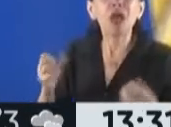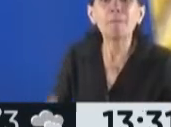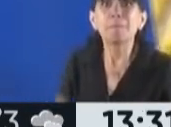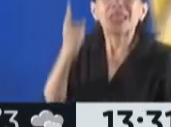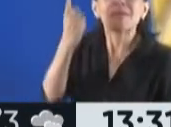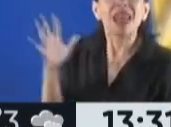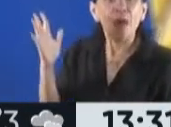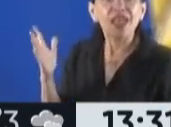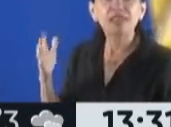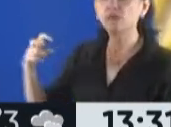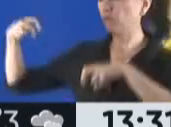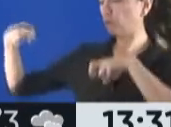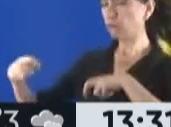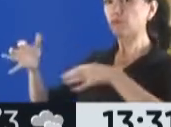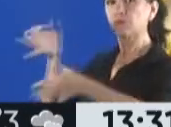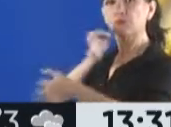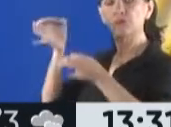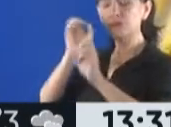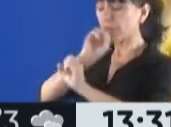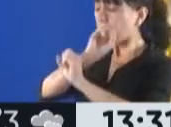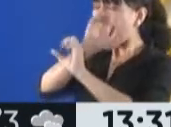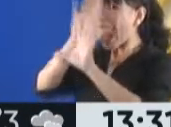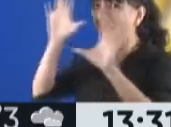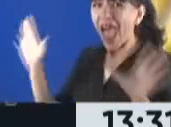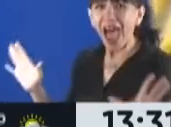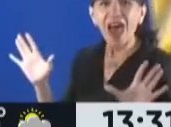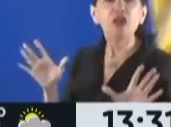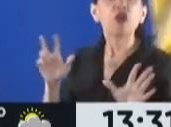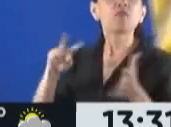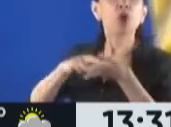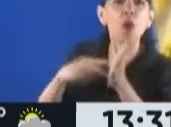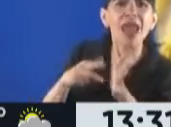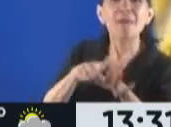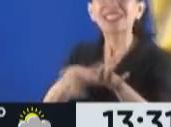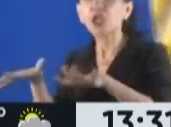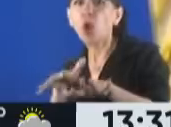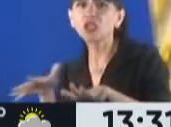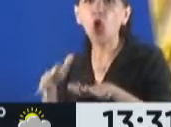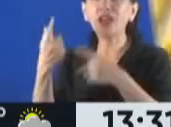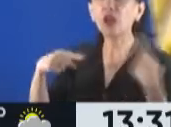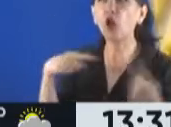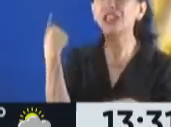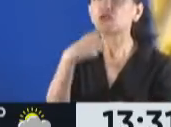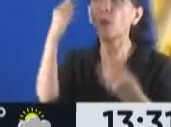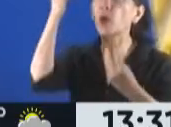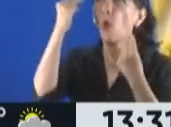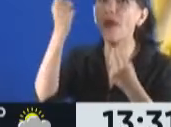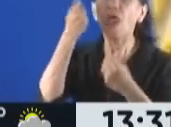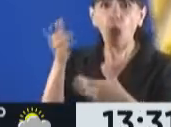hablar claramente de cuáles son los problemas que vemos, cuáles son las preocupaciones que